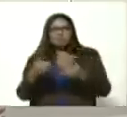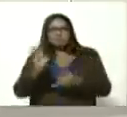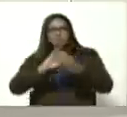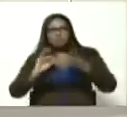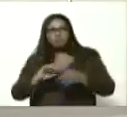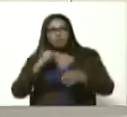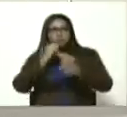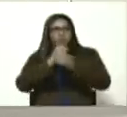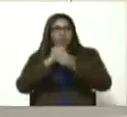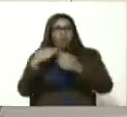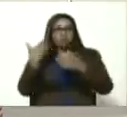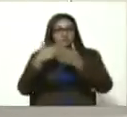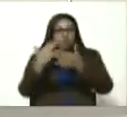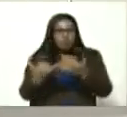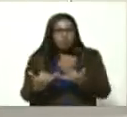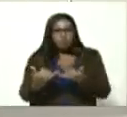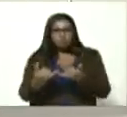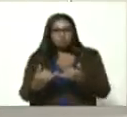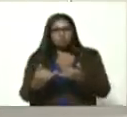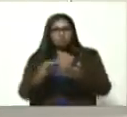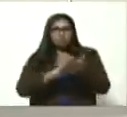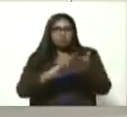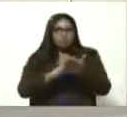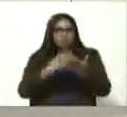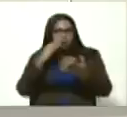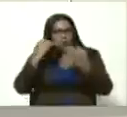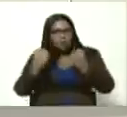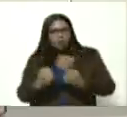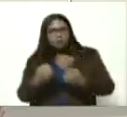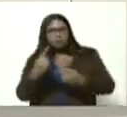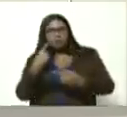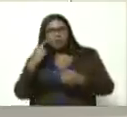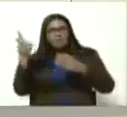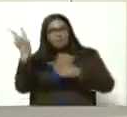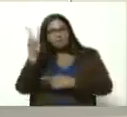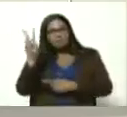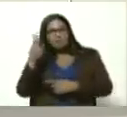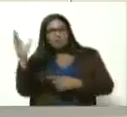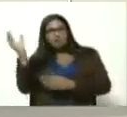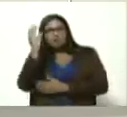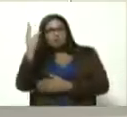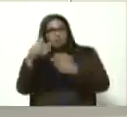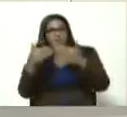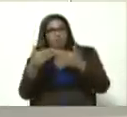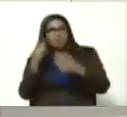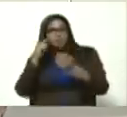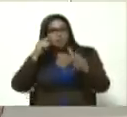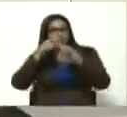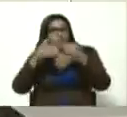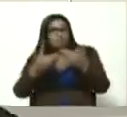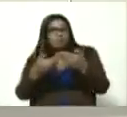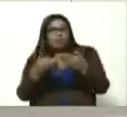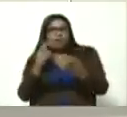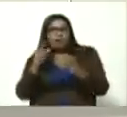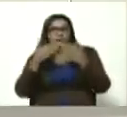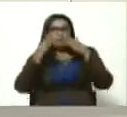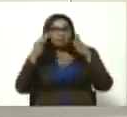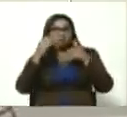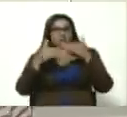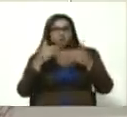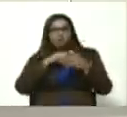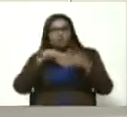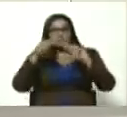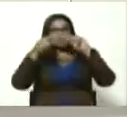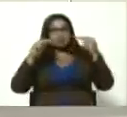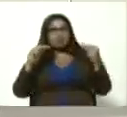se está trabajando en pasos consolidados entre venezuela y colombia también se indicó que es una apertura para la paz